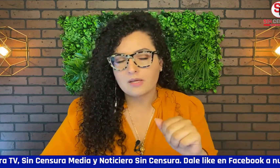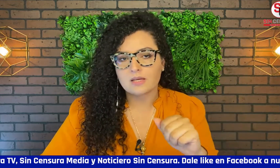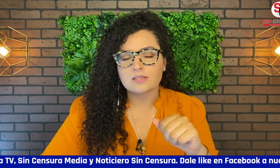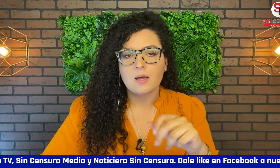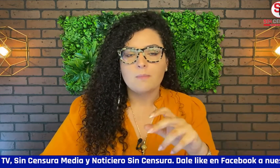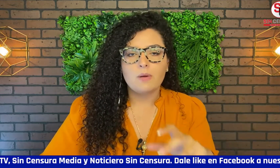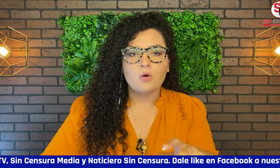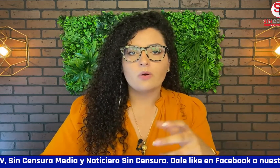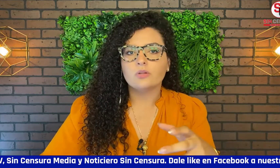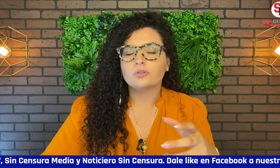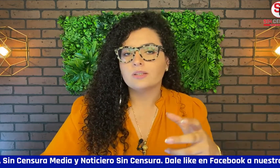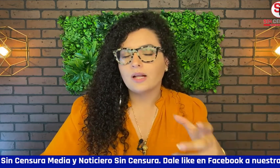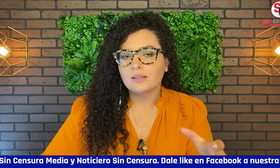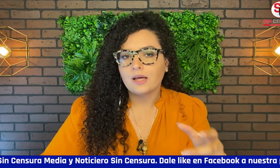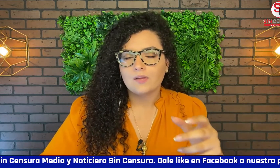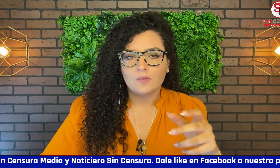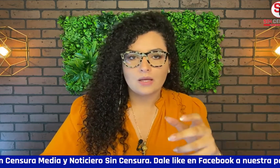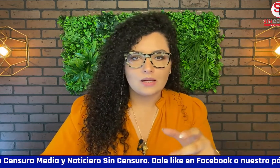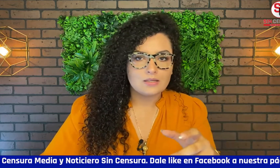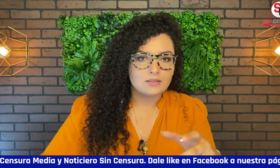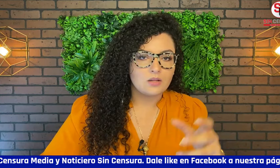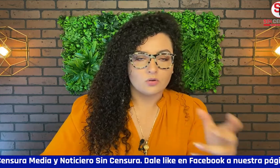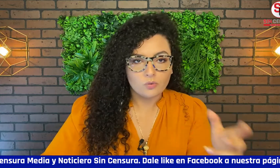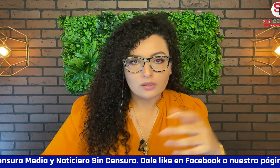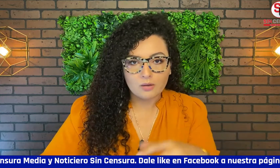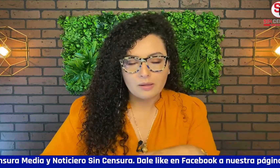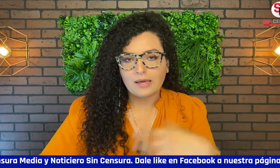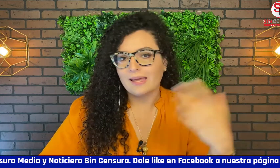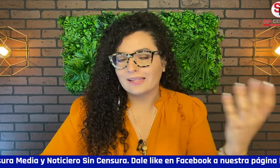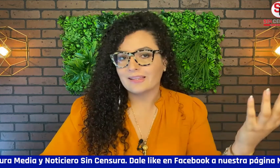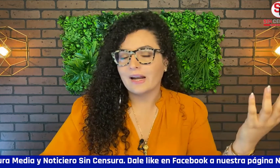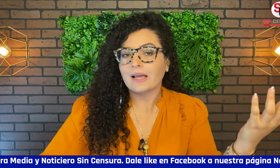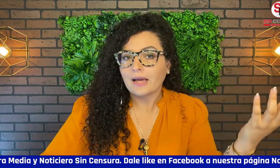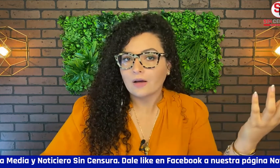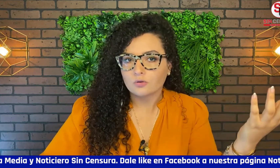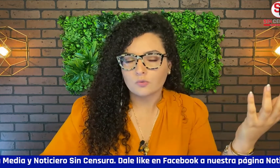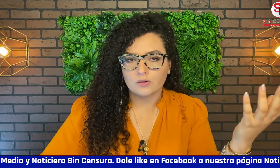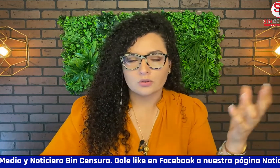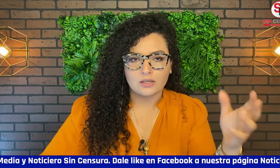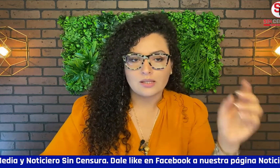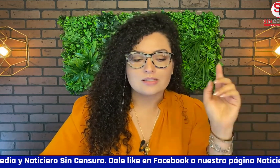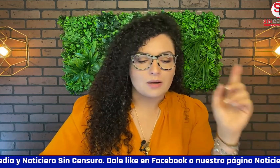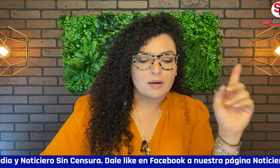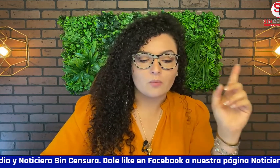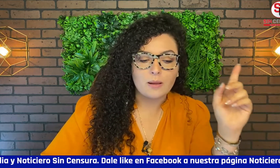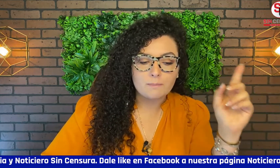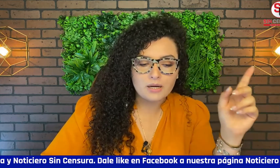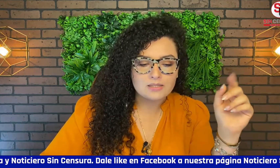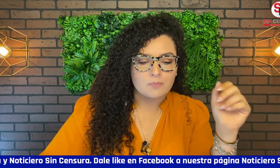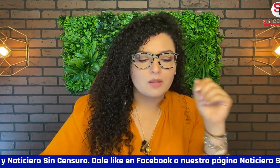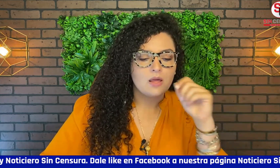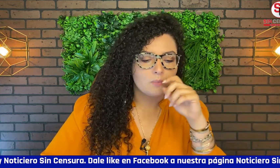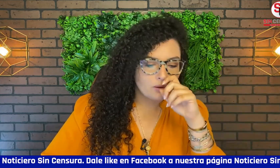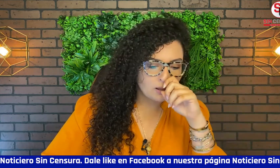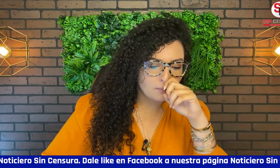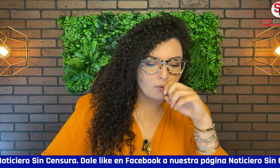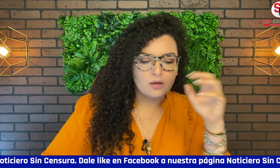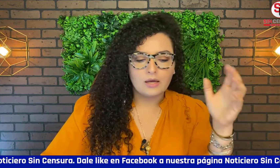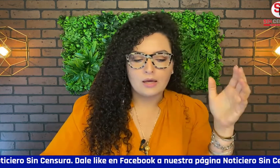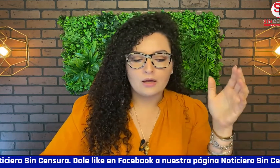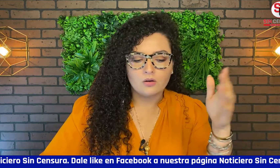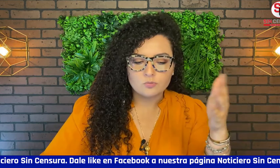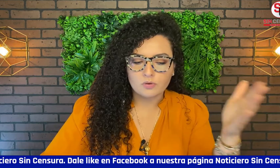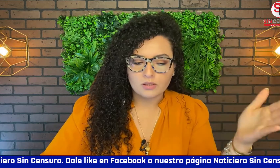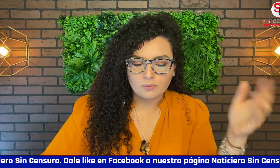salve empresas, pero cuando se trata de que el Estado no intervenga, entran en caos cuando se trata de salvar una empresa. Por